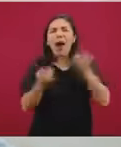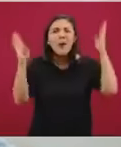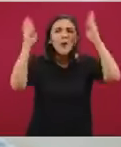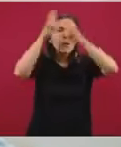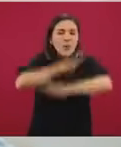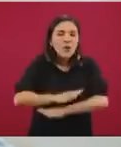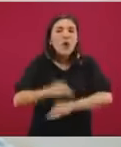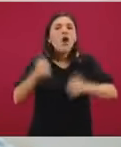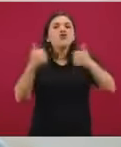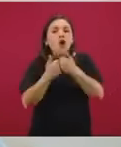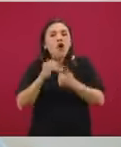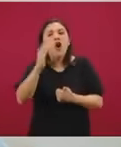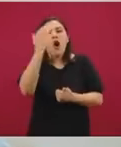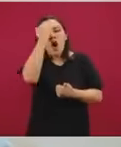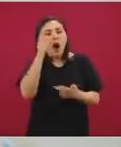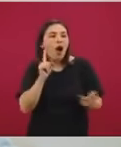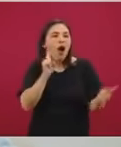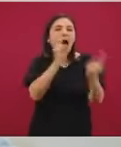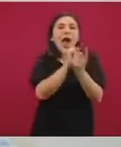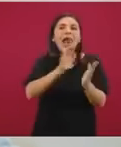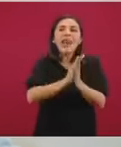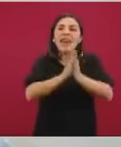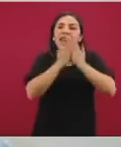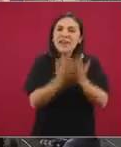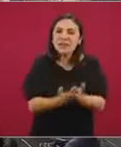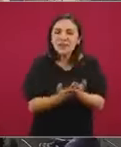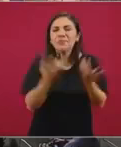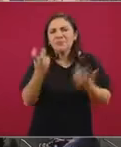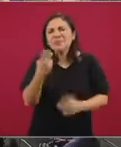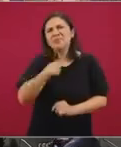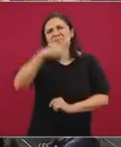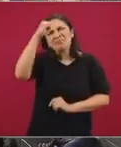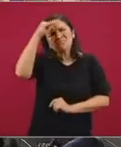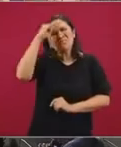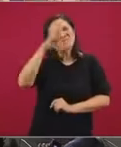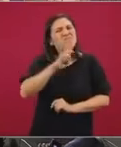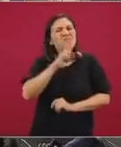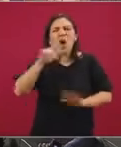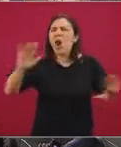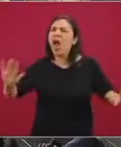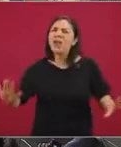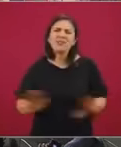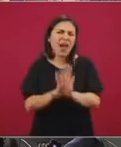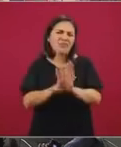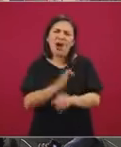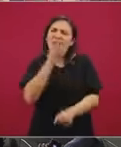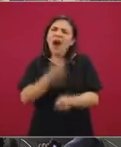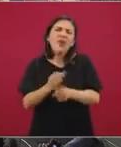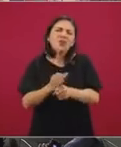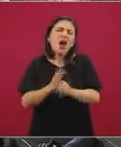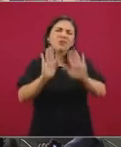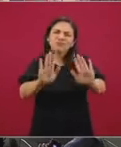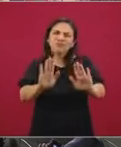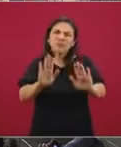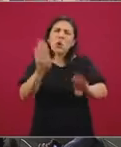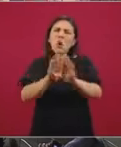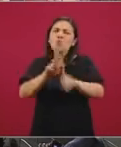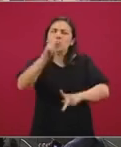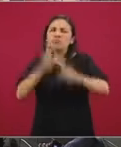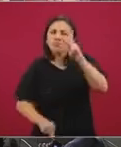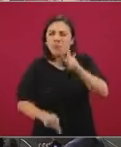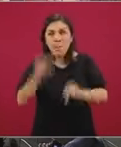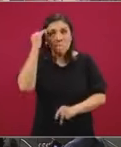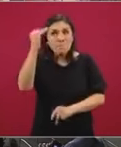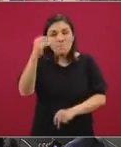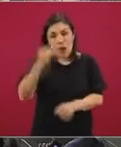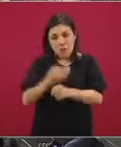a acercarse a los libros. Entonces, decidimos cambiar por completo, hacer un paréntesis pensando que estamos en el